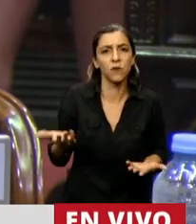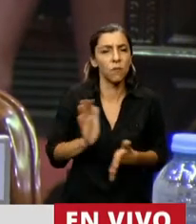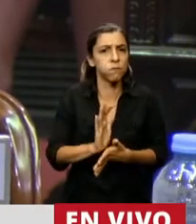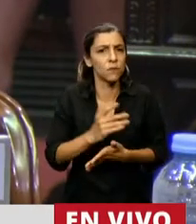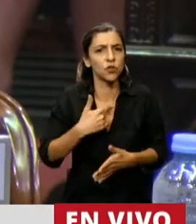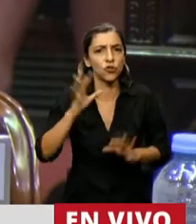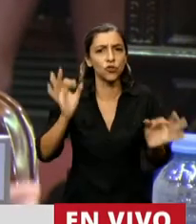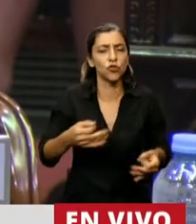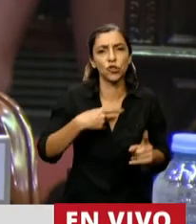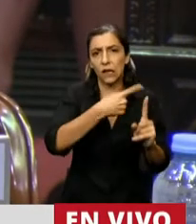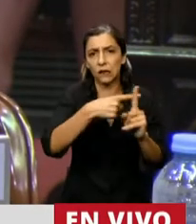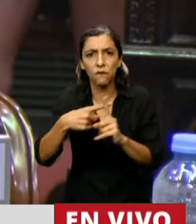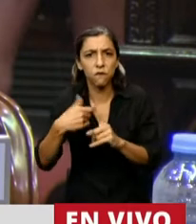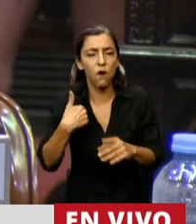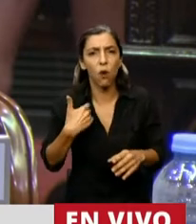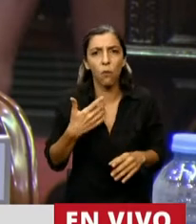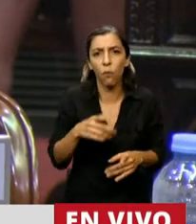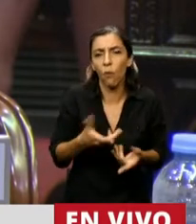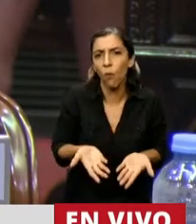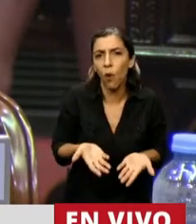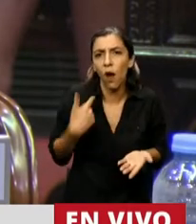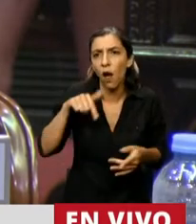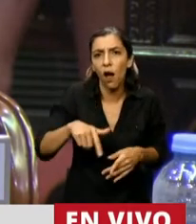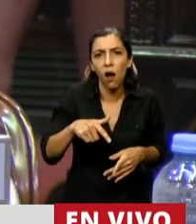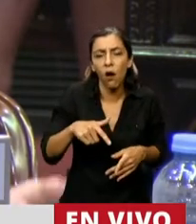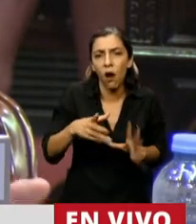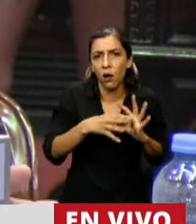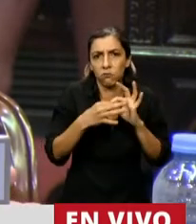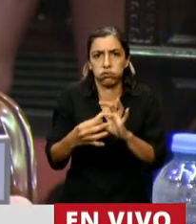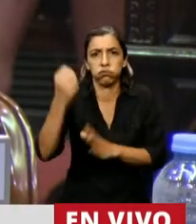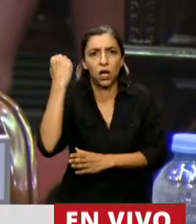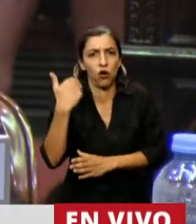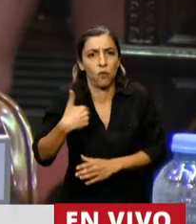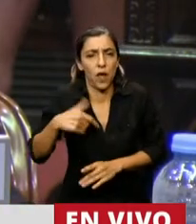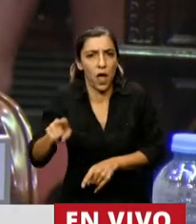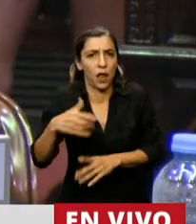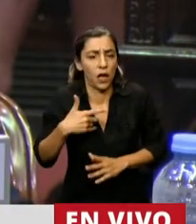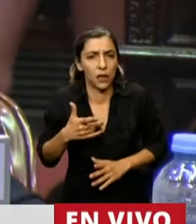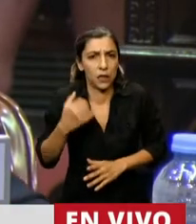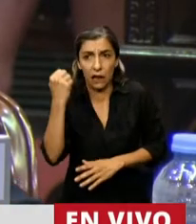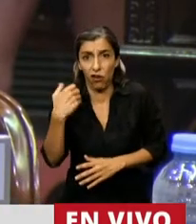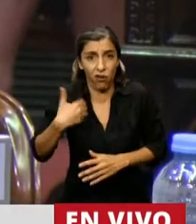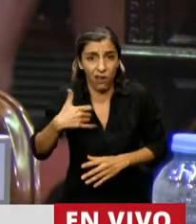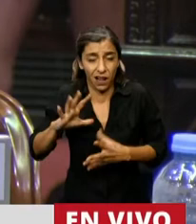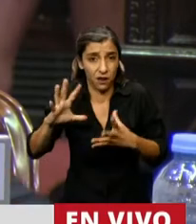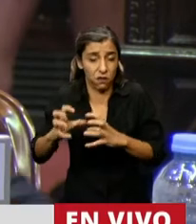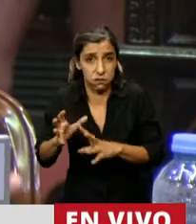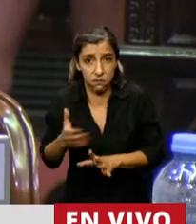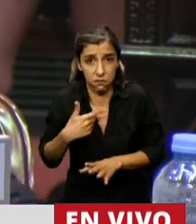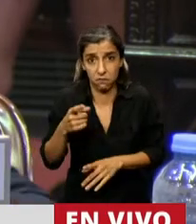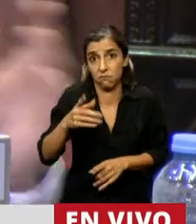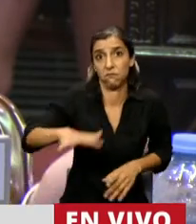fórmula le ponemos el riesgo de la macroeconomía argentina a todo el sector pasivo ahora si por casualidad